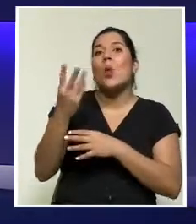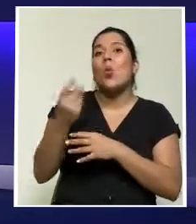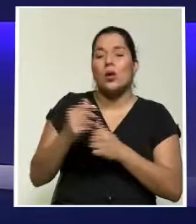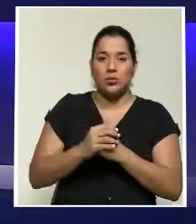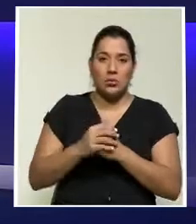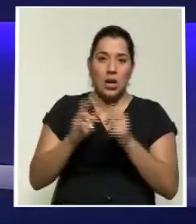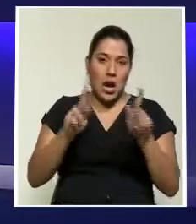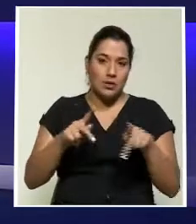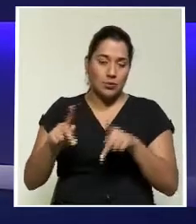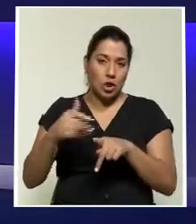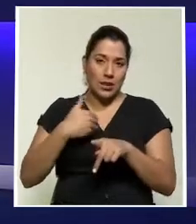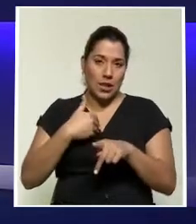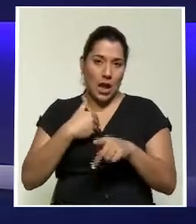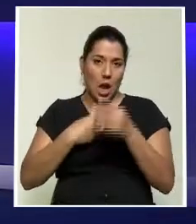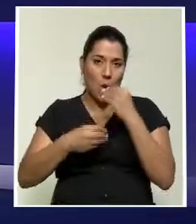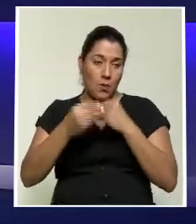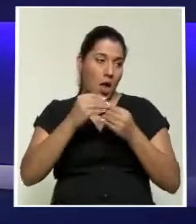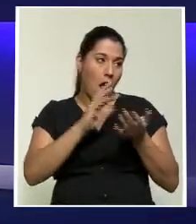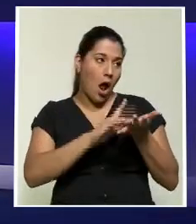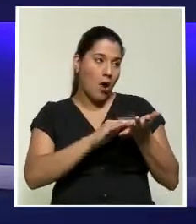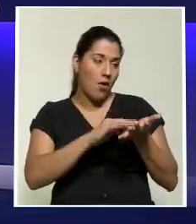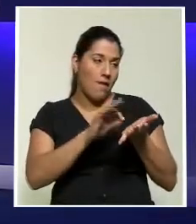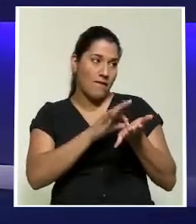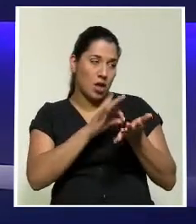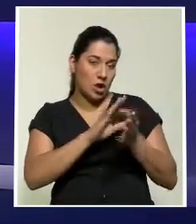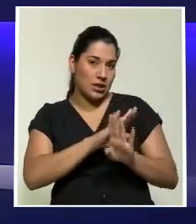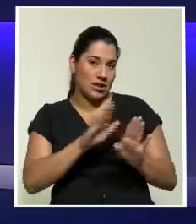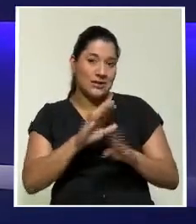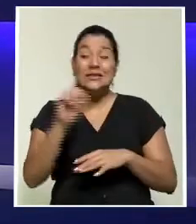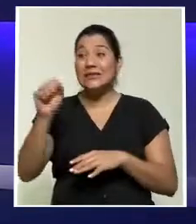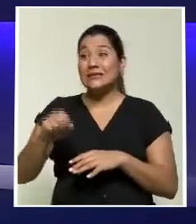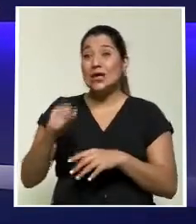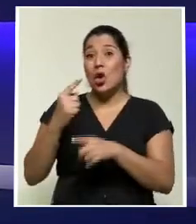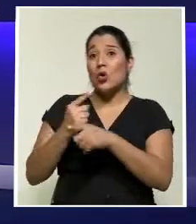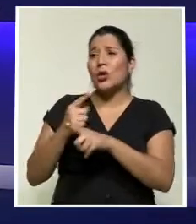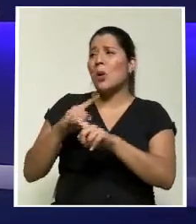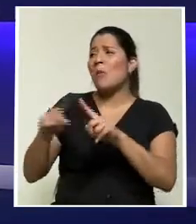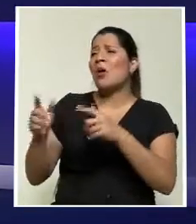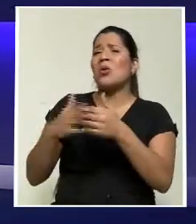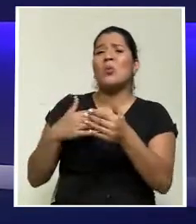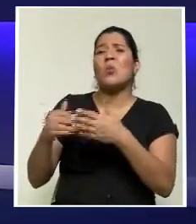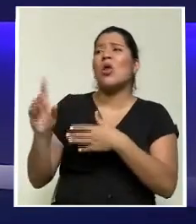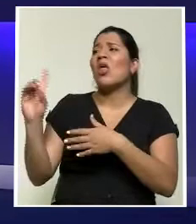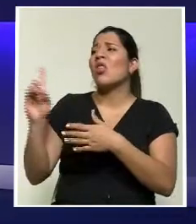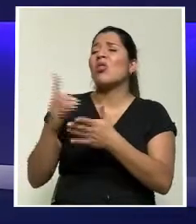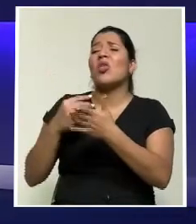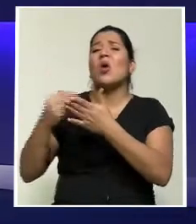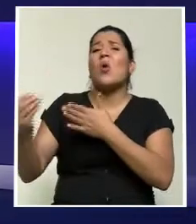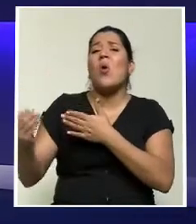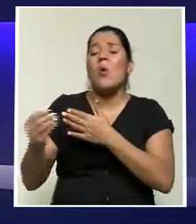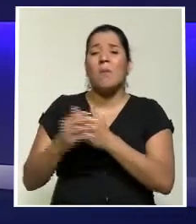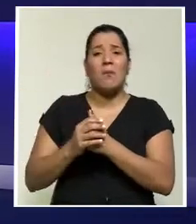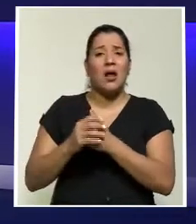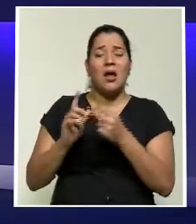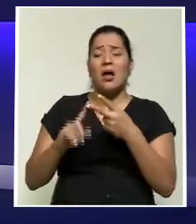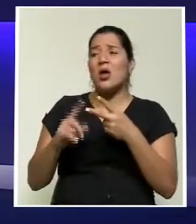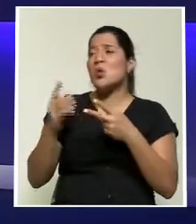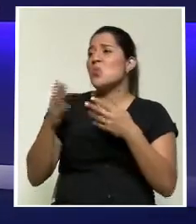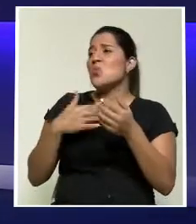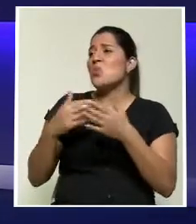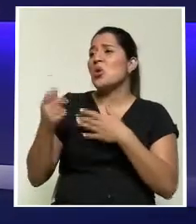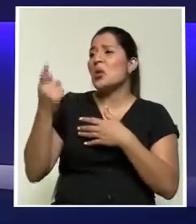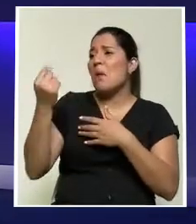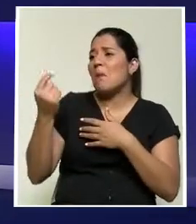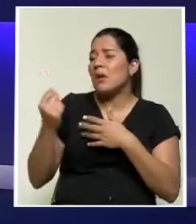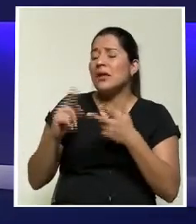tenga comida. Pero que haya arroz y frijoles. Exacto, pero no importa de dónde vengan, no importa los costos, no